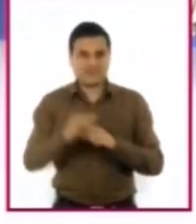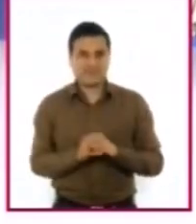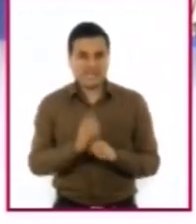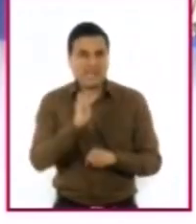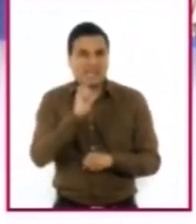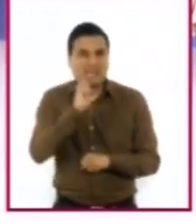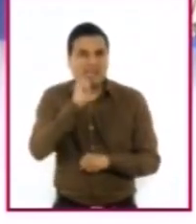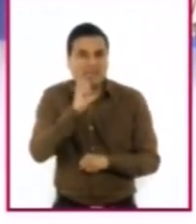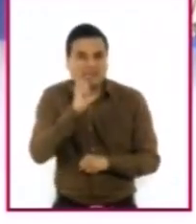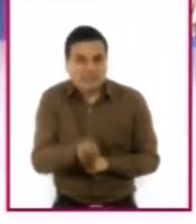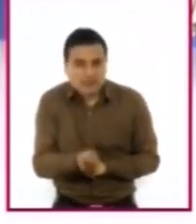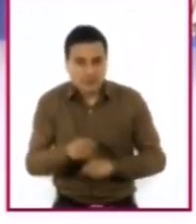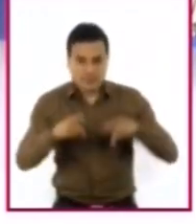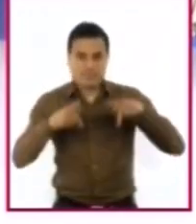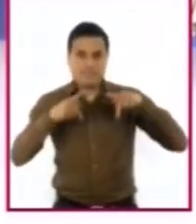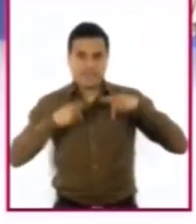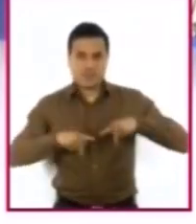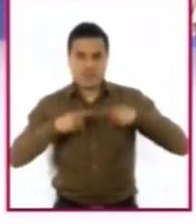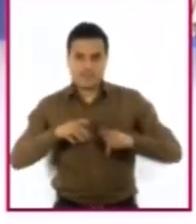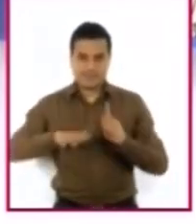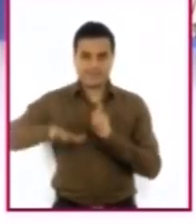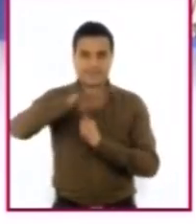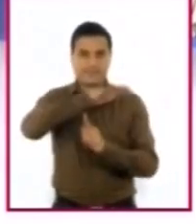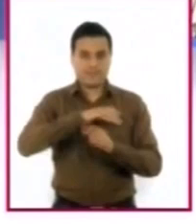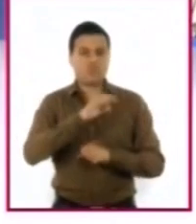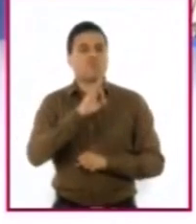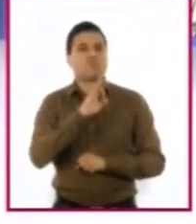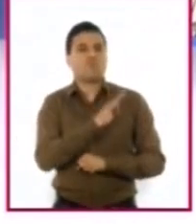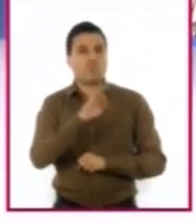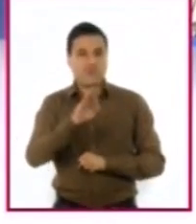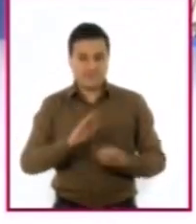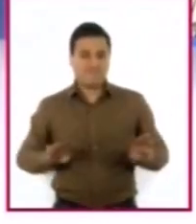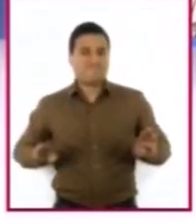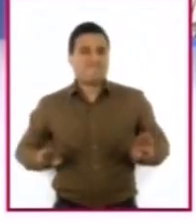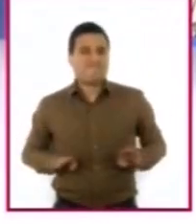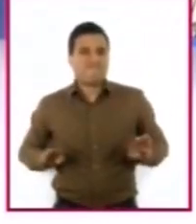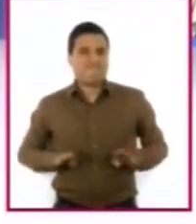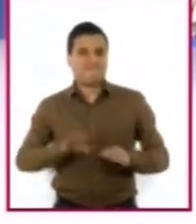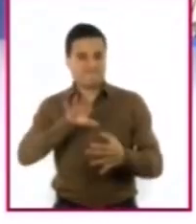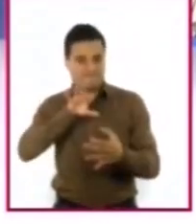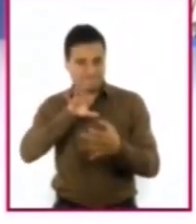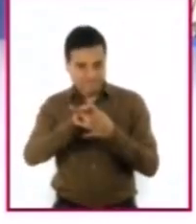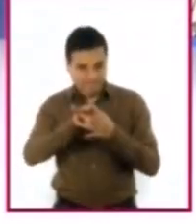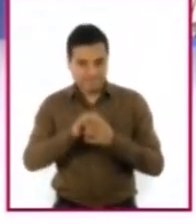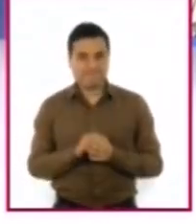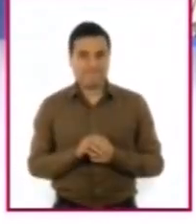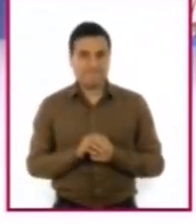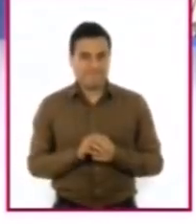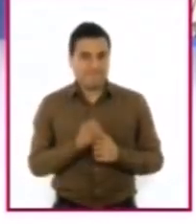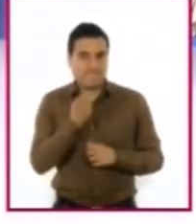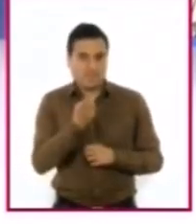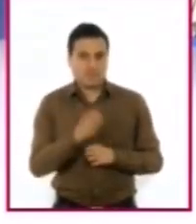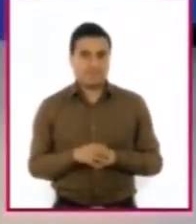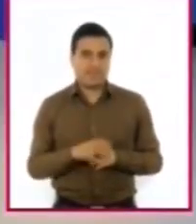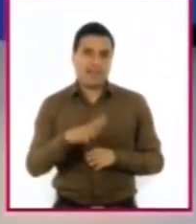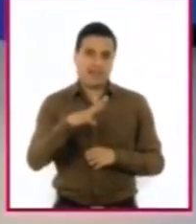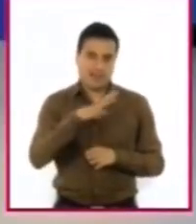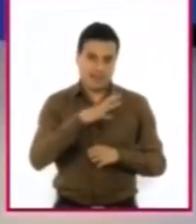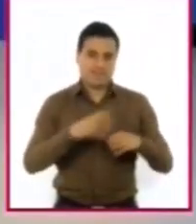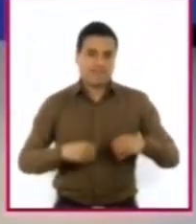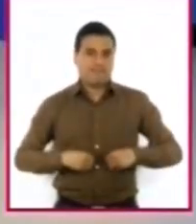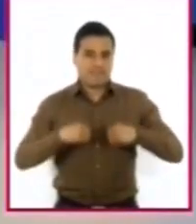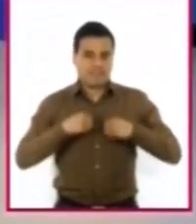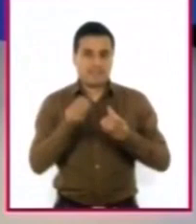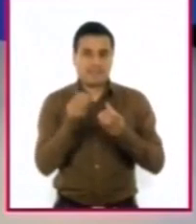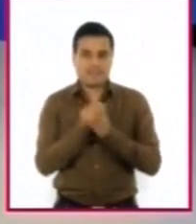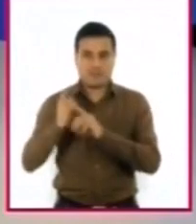vivos adecuarse a las condiciones del medio y como resultado de estos procesos se presenta la biodiversidad. Ahora